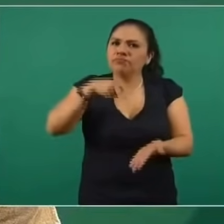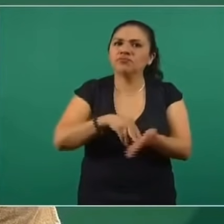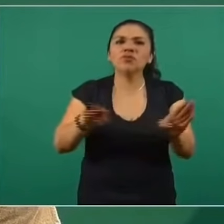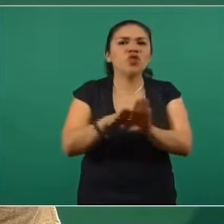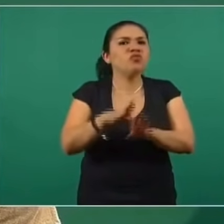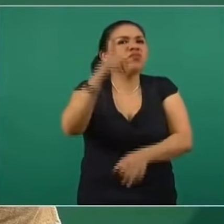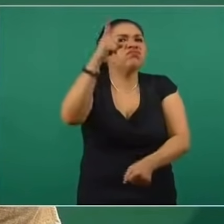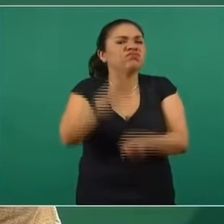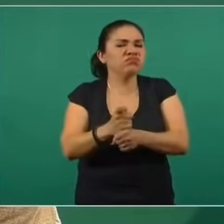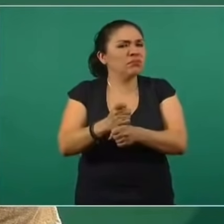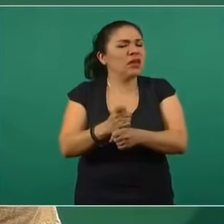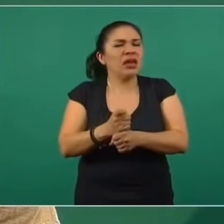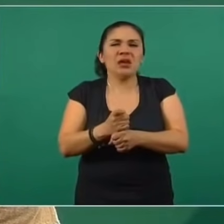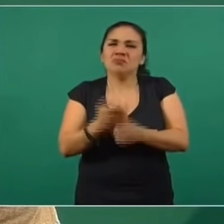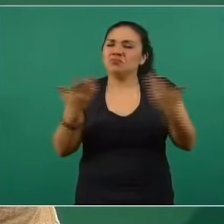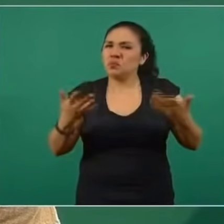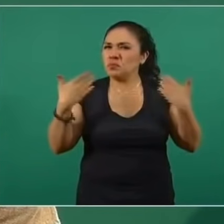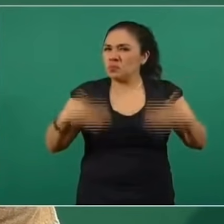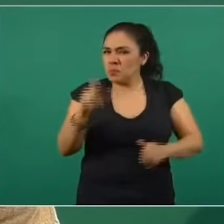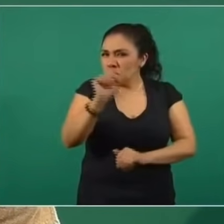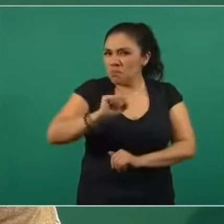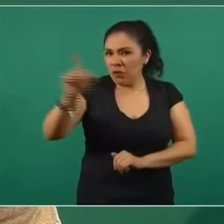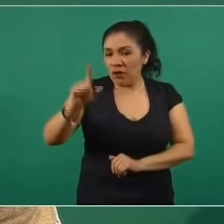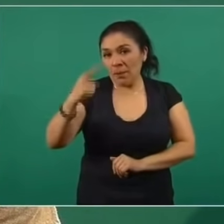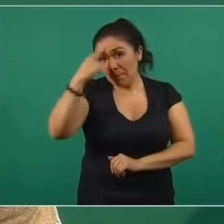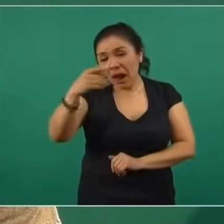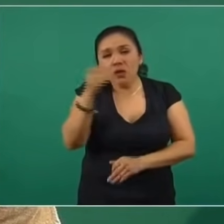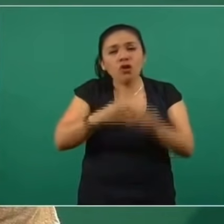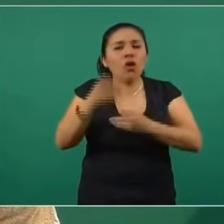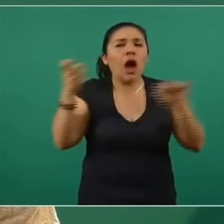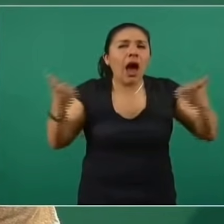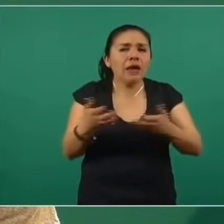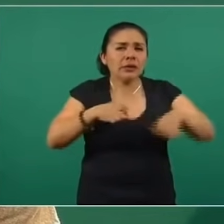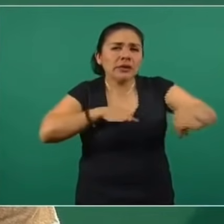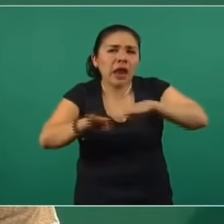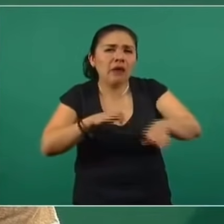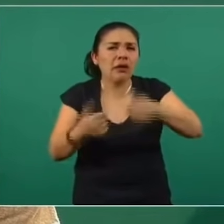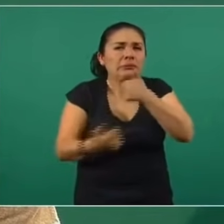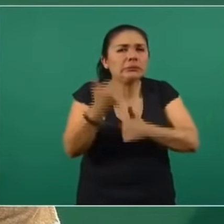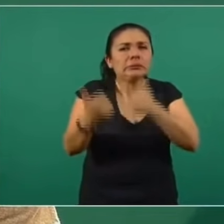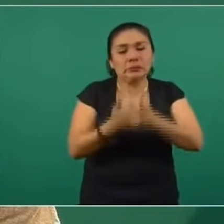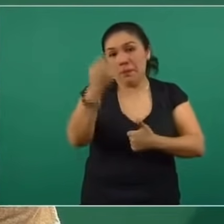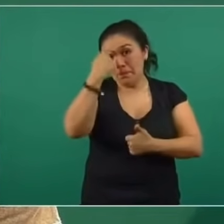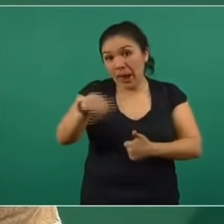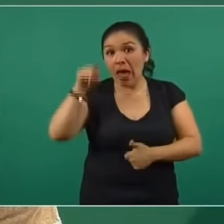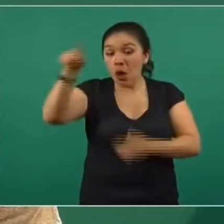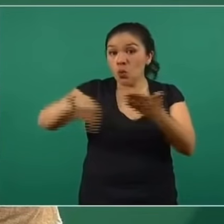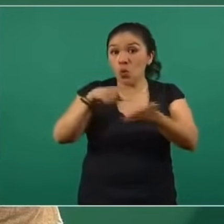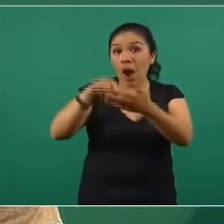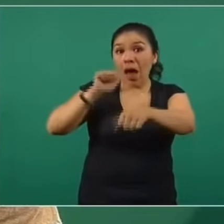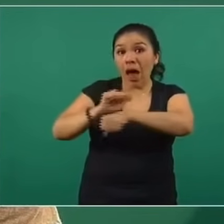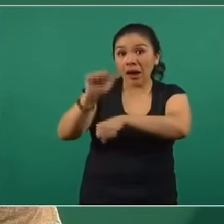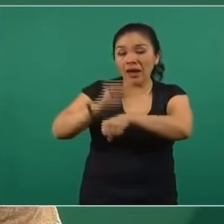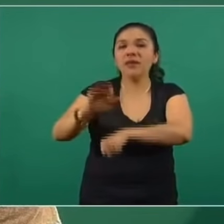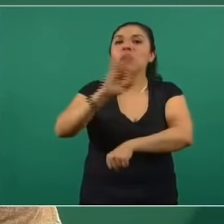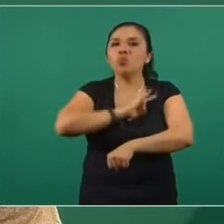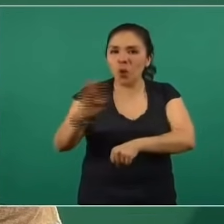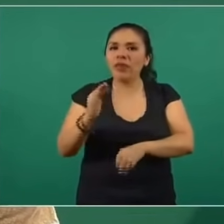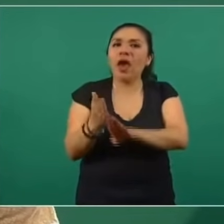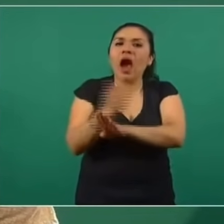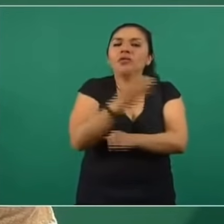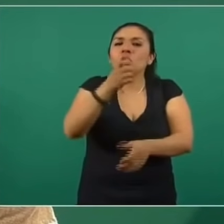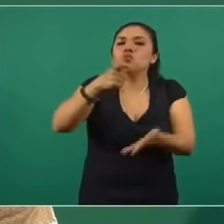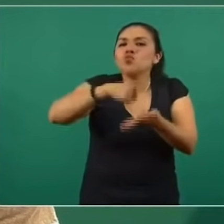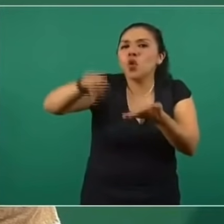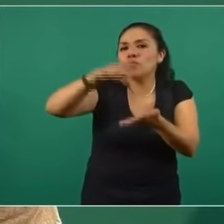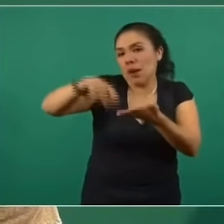primera línea, ejemplares, precisamente en todo el trabajo que hicieron en su momento para que Argentina tuviera acceso oportuno a las